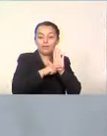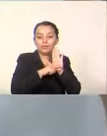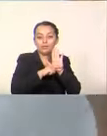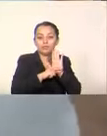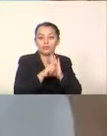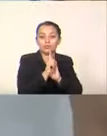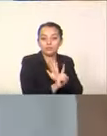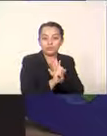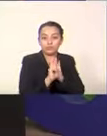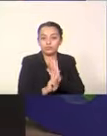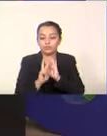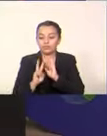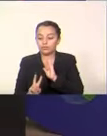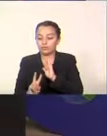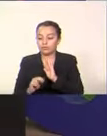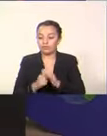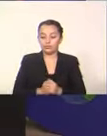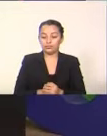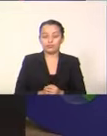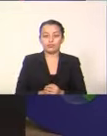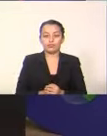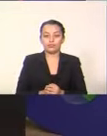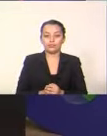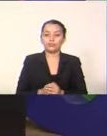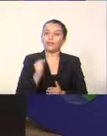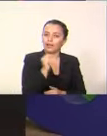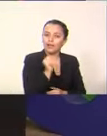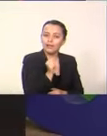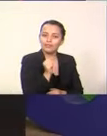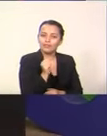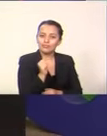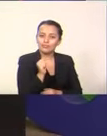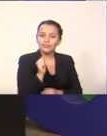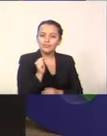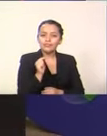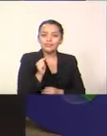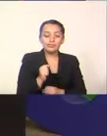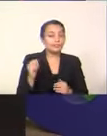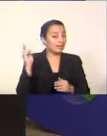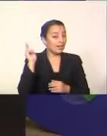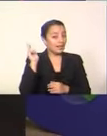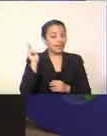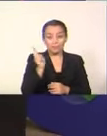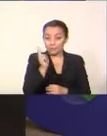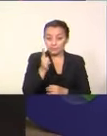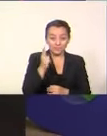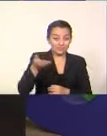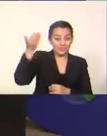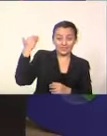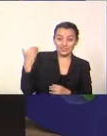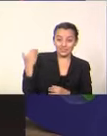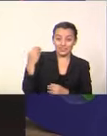129. Si ustedes se fijan en esta resta, pueden darse cuenta que tenemos la misma situación que en la anterior. En este caso, el 9 es un